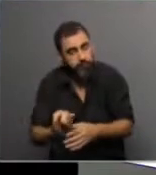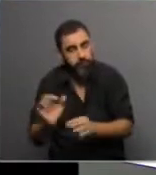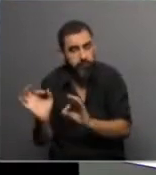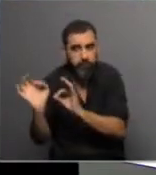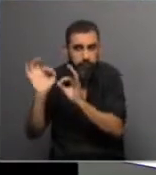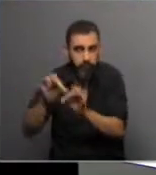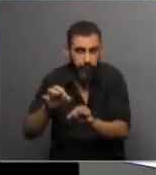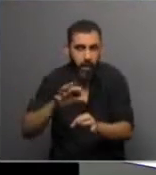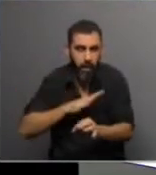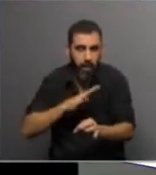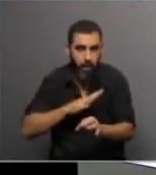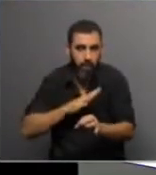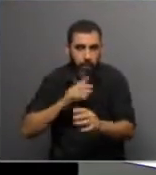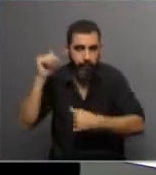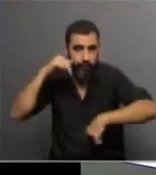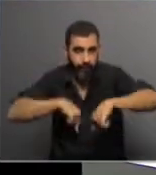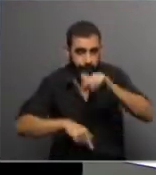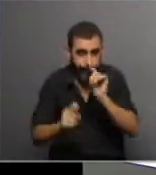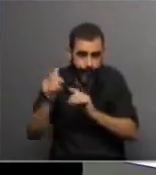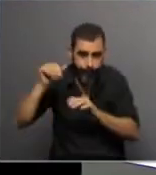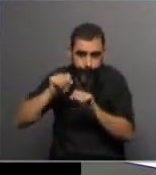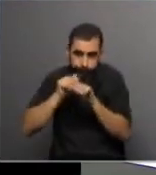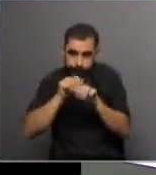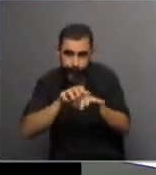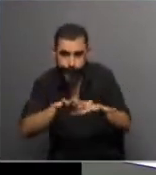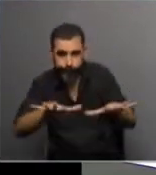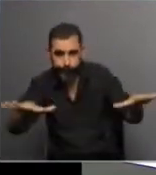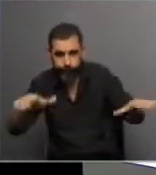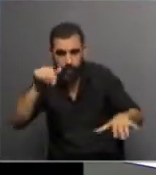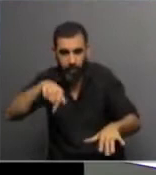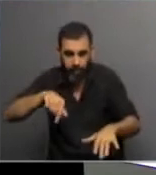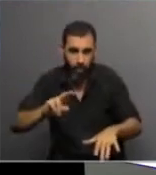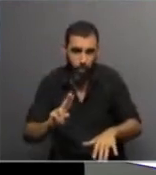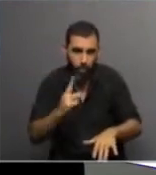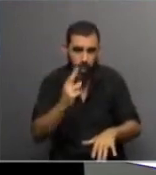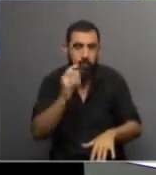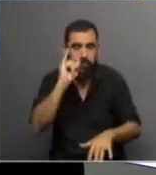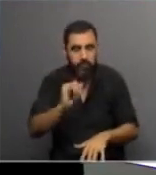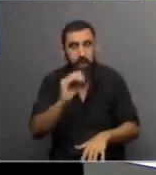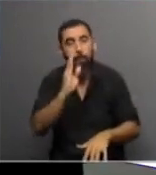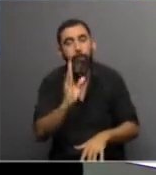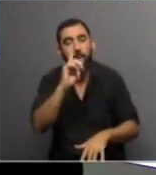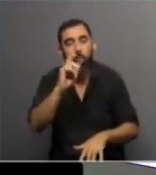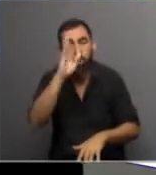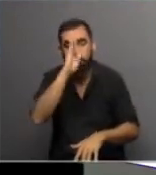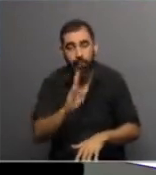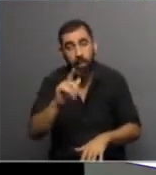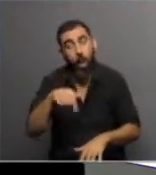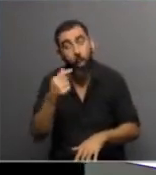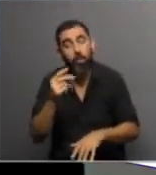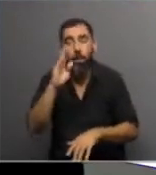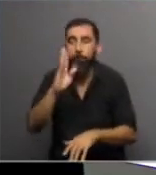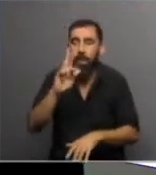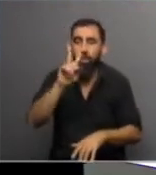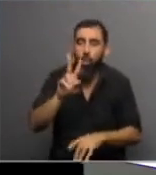y pensamos que se estaría dispersando mayormente es la P1 y la P2, que es una